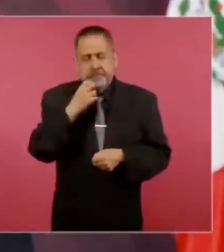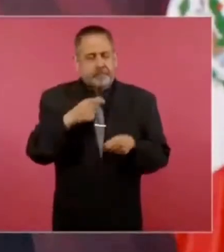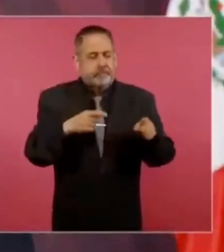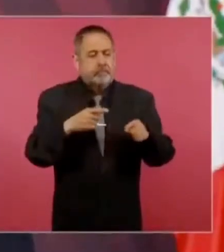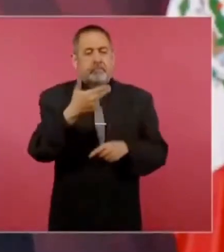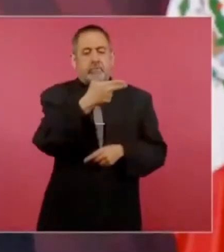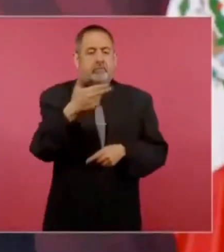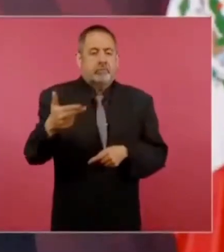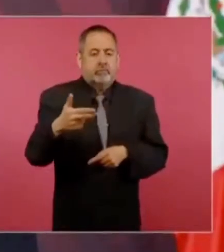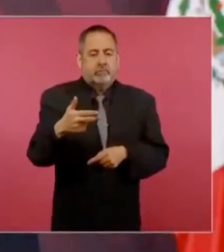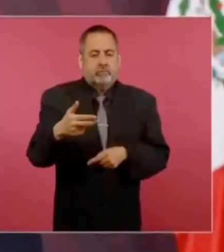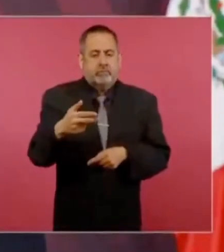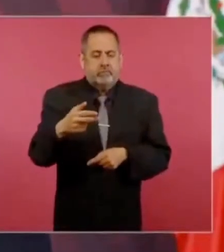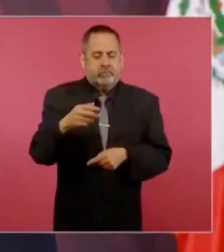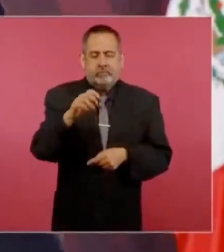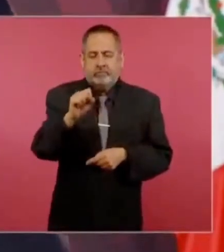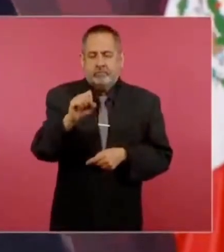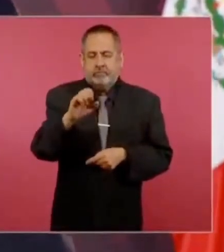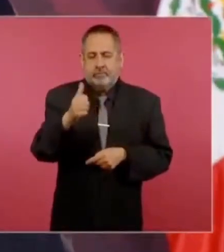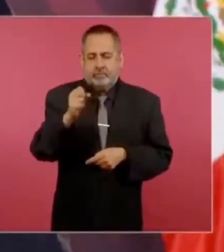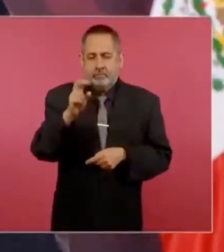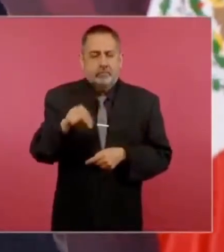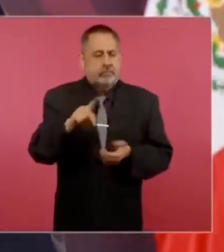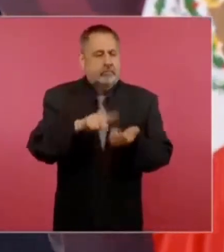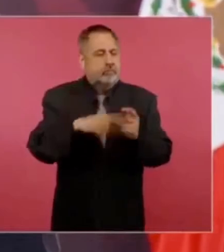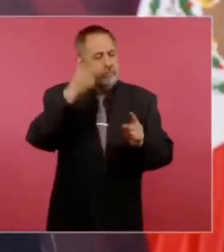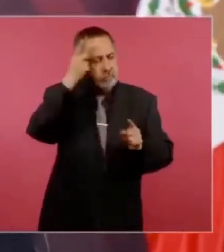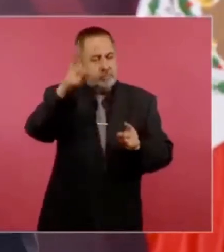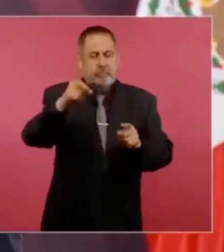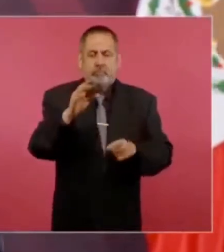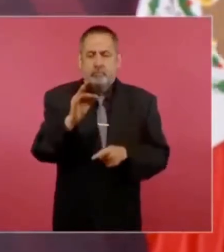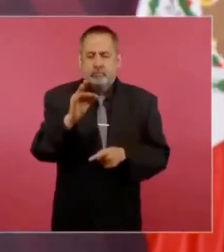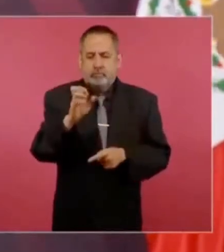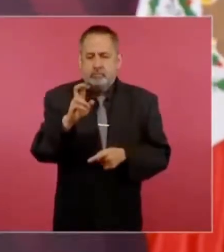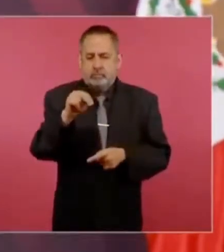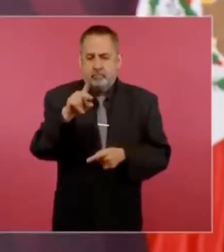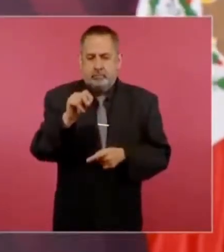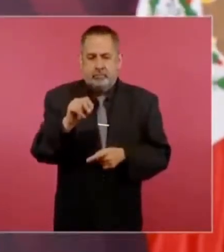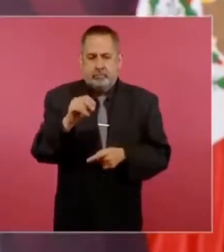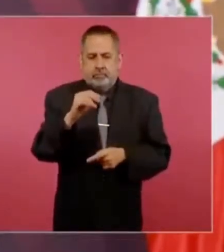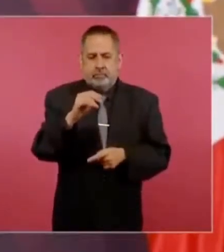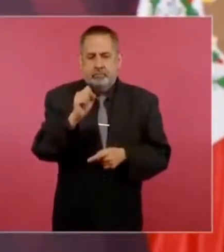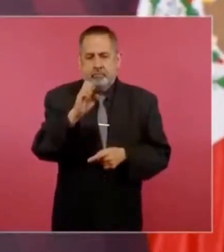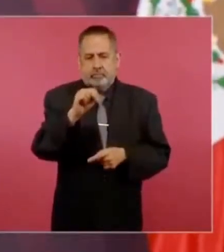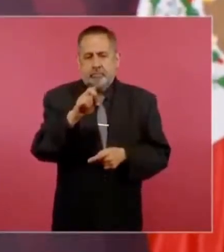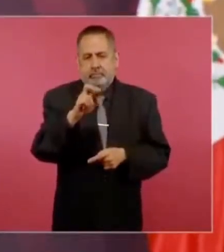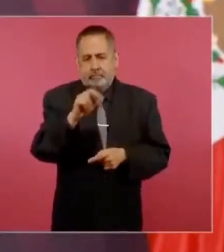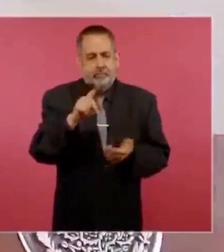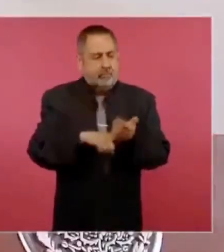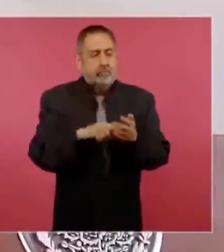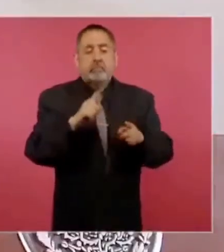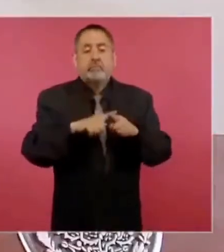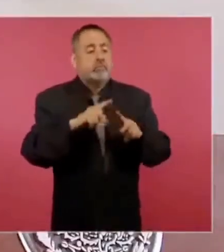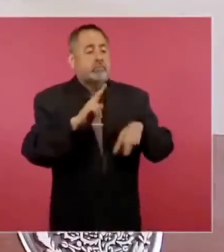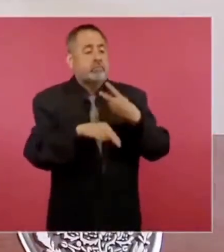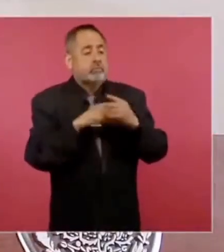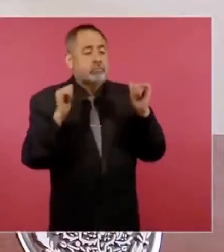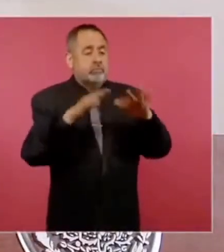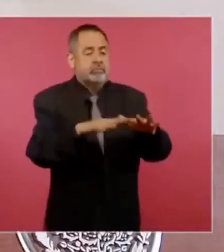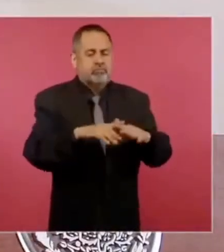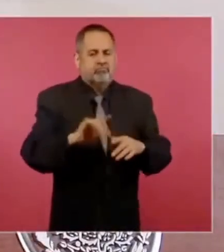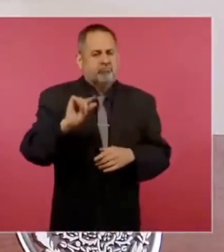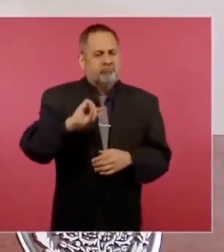Four Seasons, propiedad de Fernando Senderos, a la cual asistió como expositor